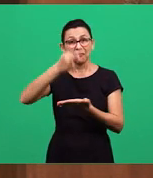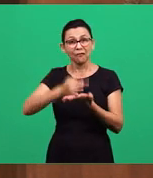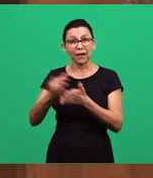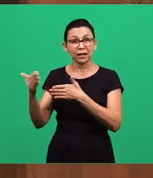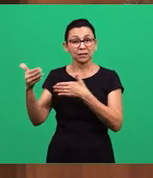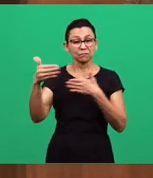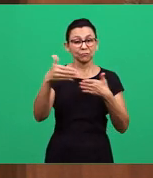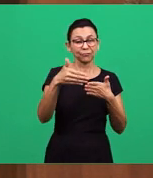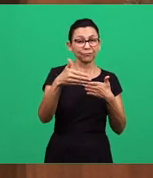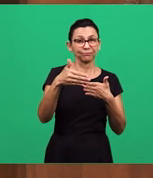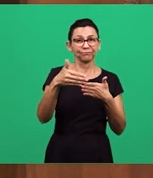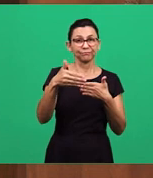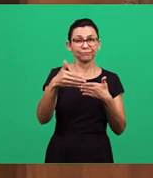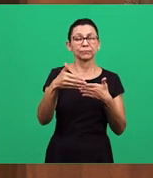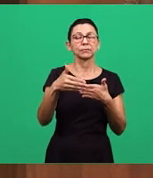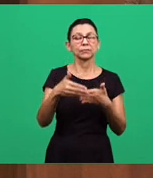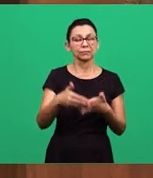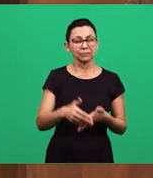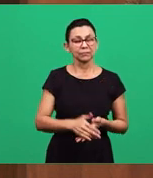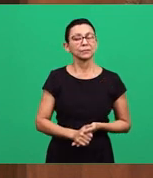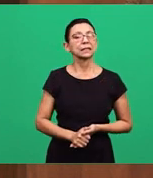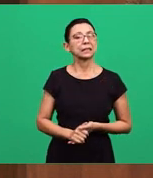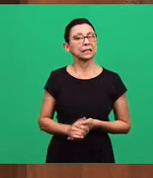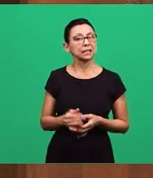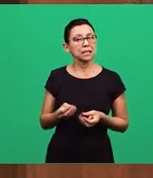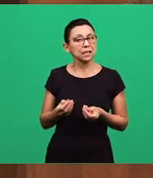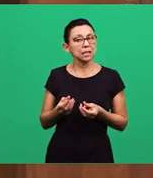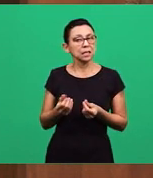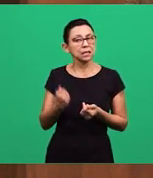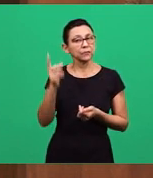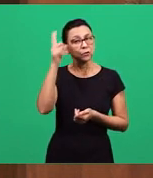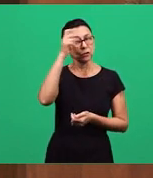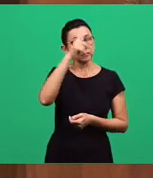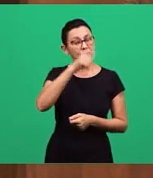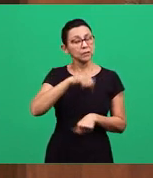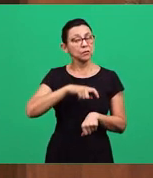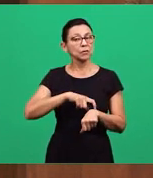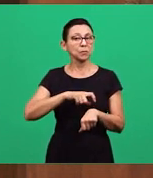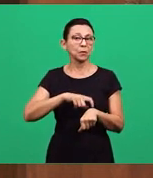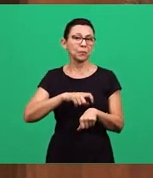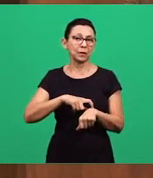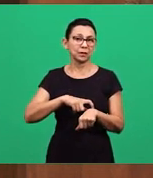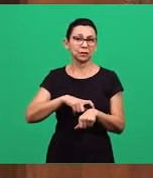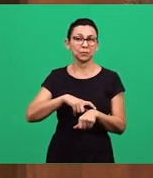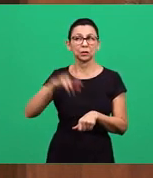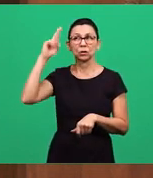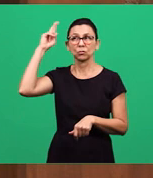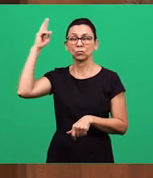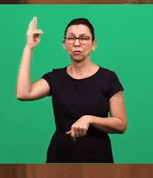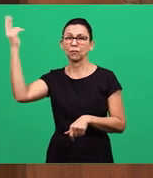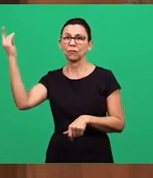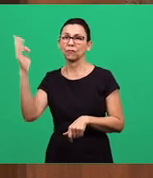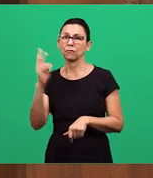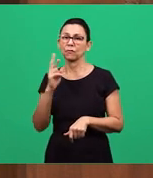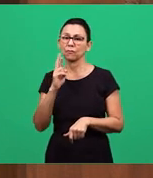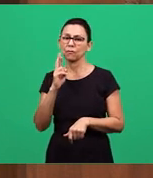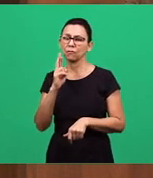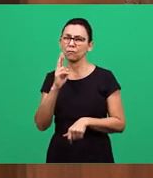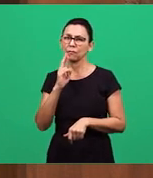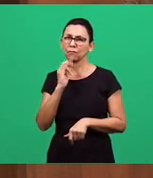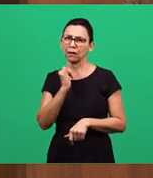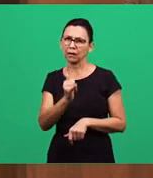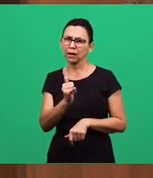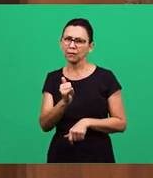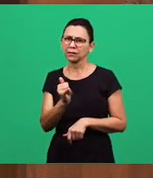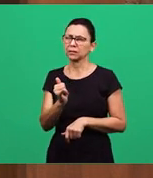se manifestó. Era un momento muy delicado, porque Israel no oía más al Señor. Entonces, si no oyes